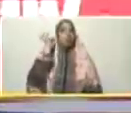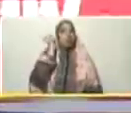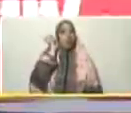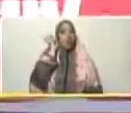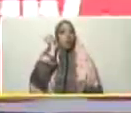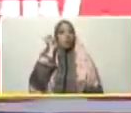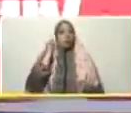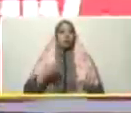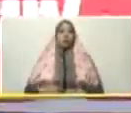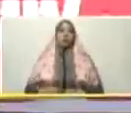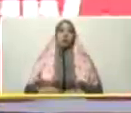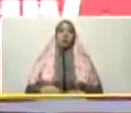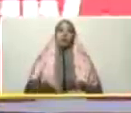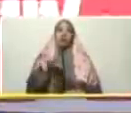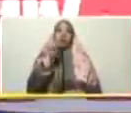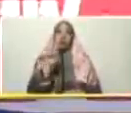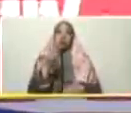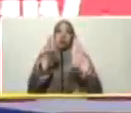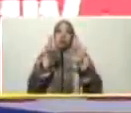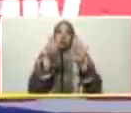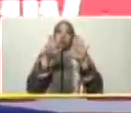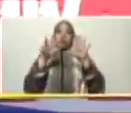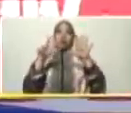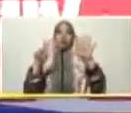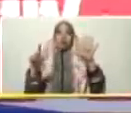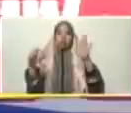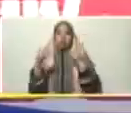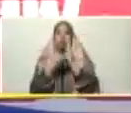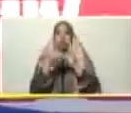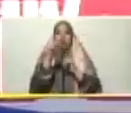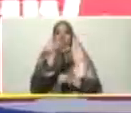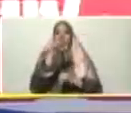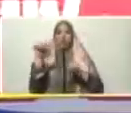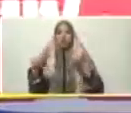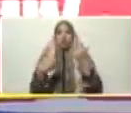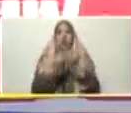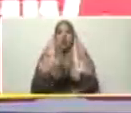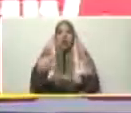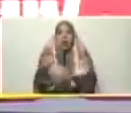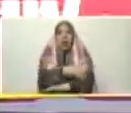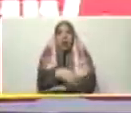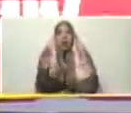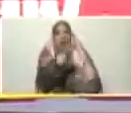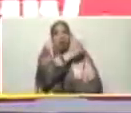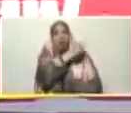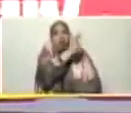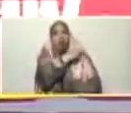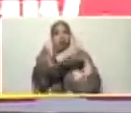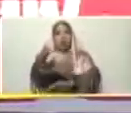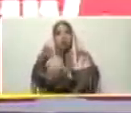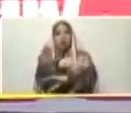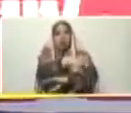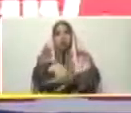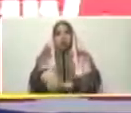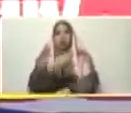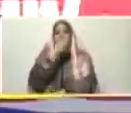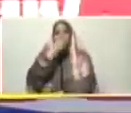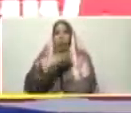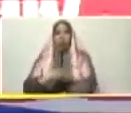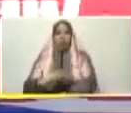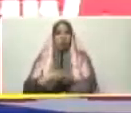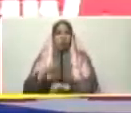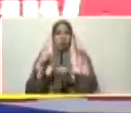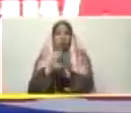282 mil 993 jefas y jefes de calle toda cosa maravillosa